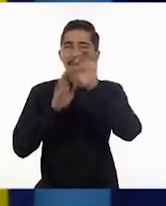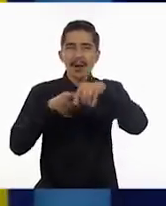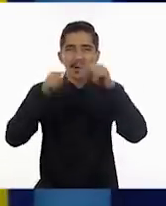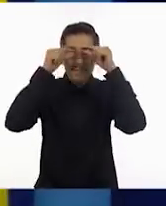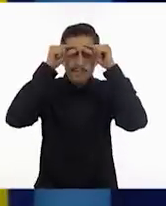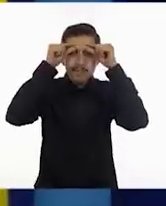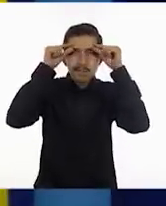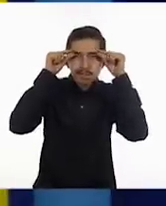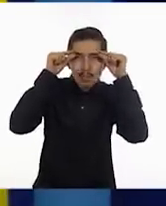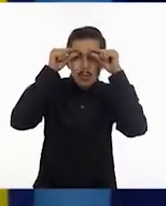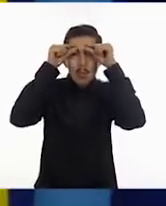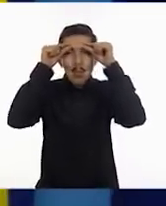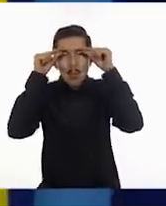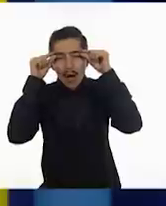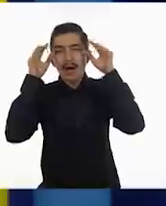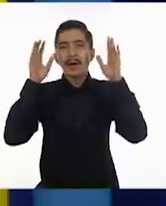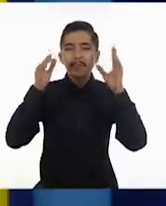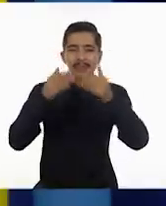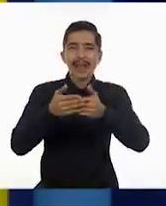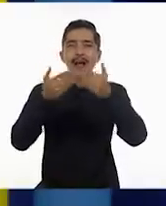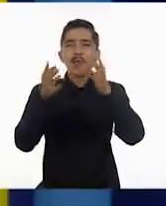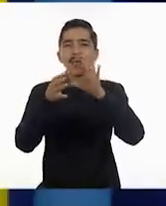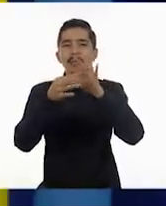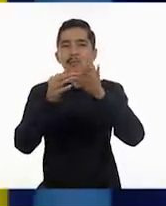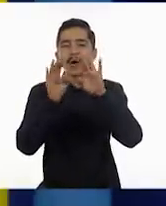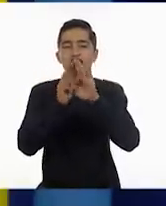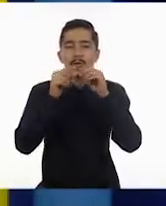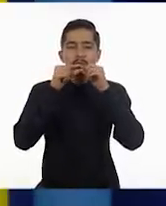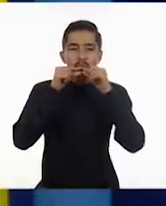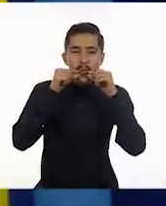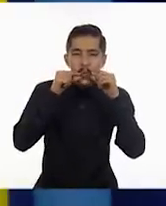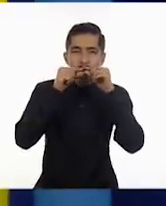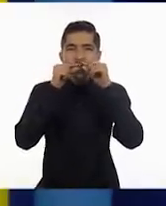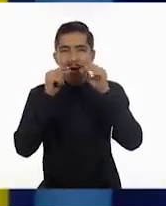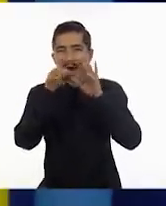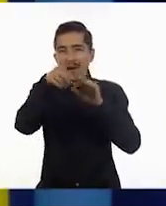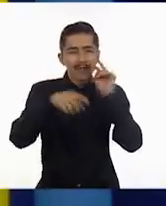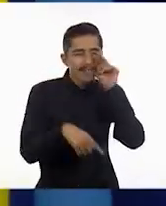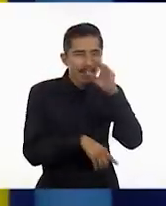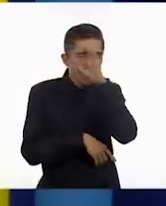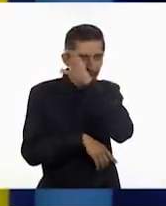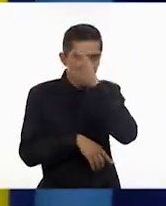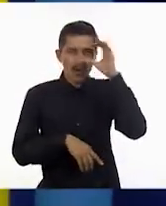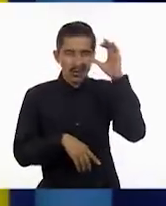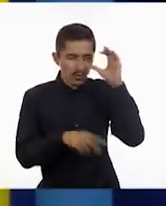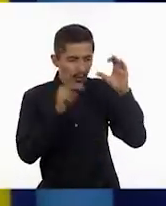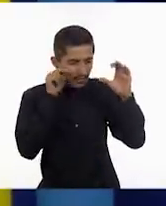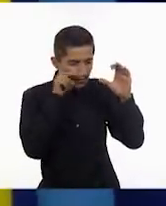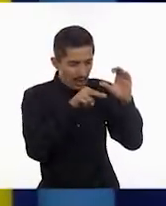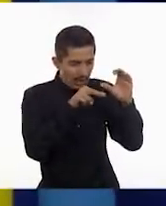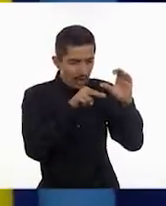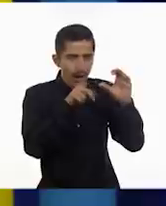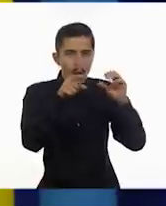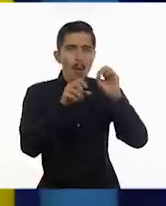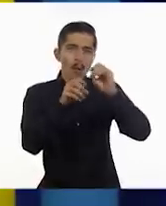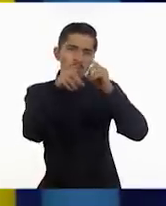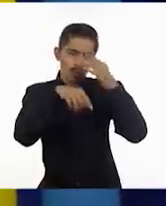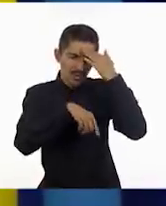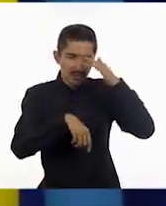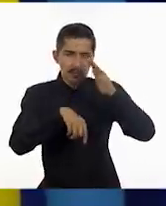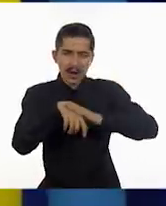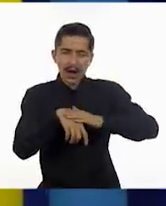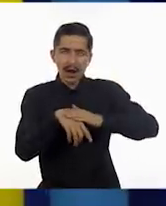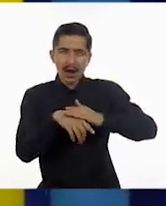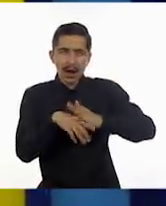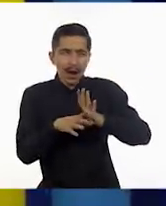cejas. Podemos mencionar ahora lo de los labios. Por ejemplo, si revisamos una fotografía o usamos nuestra memoria para saber en